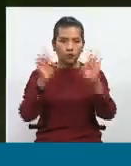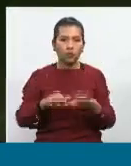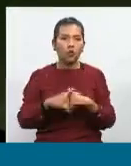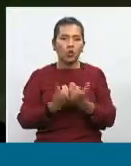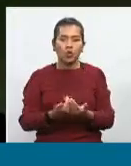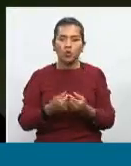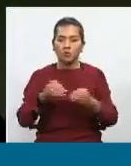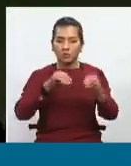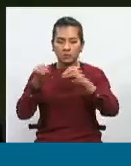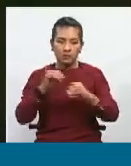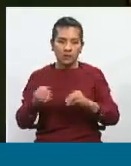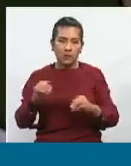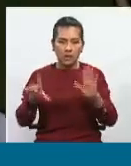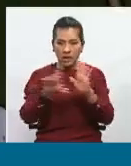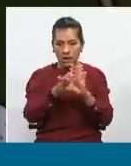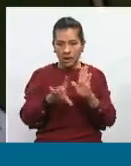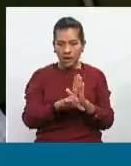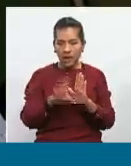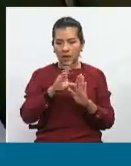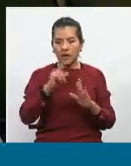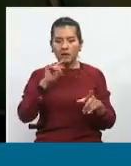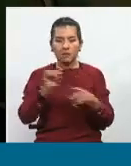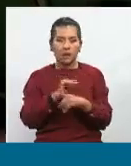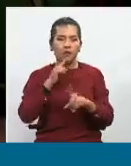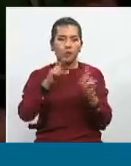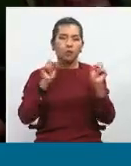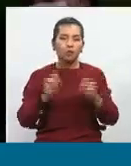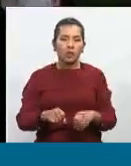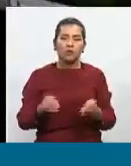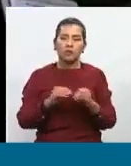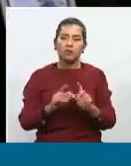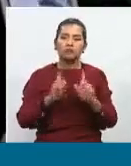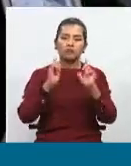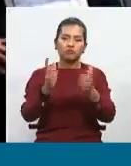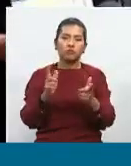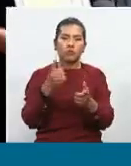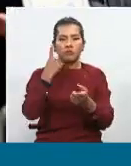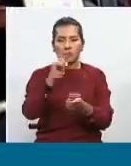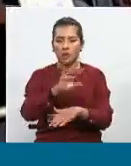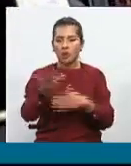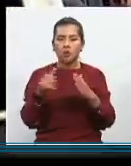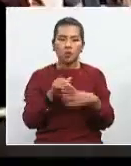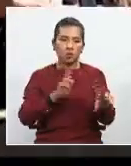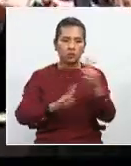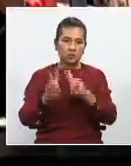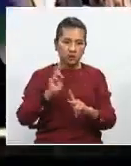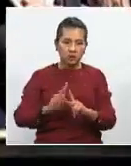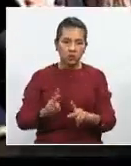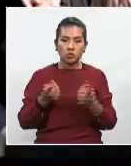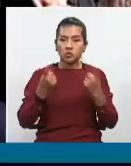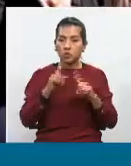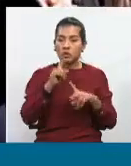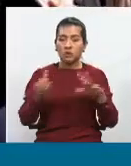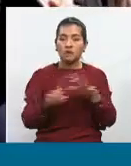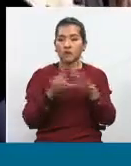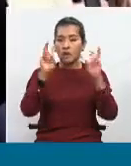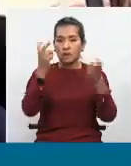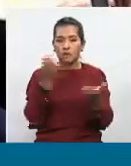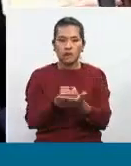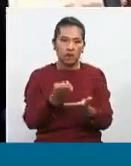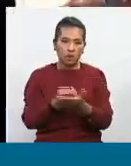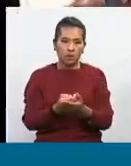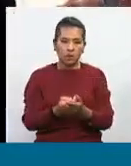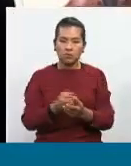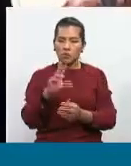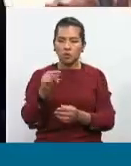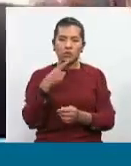legales y prácticos para poder lograr el resarcimiento de las víctimas, no solamente en lo que se refiere a lo económico, sino